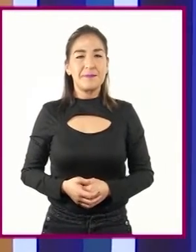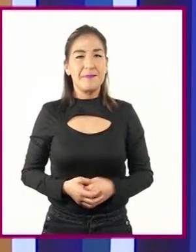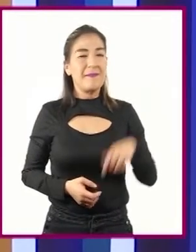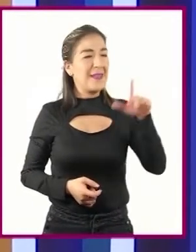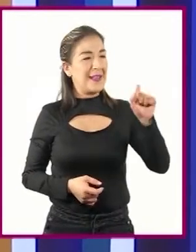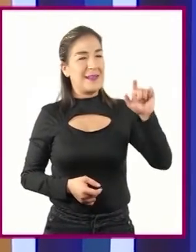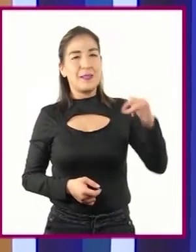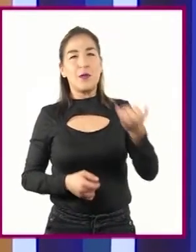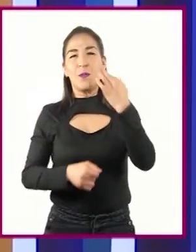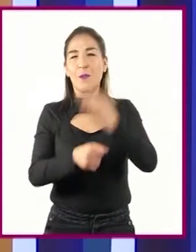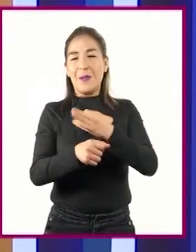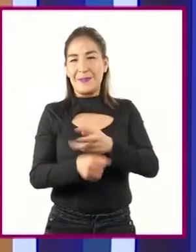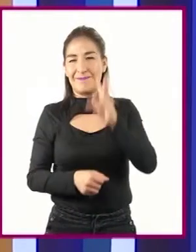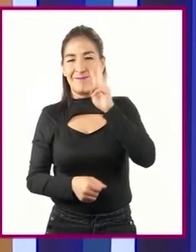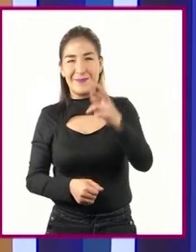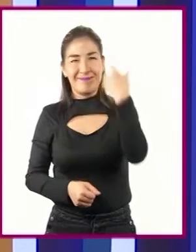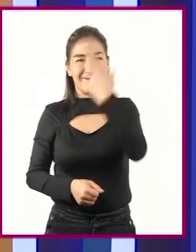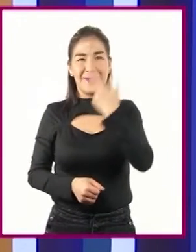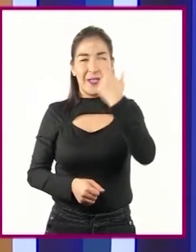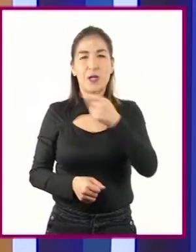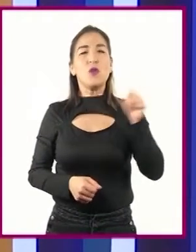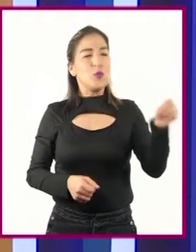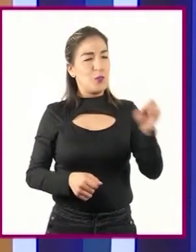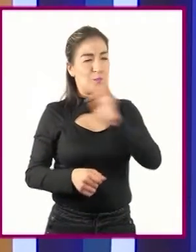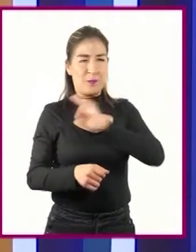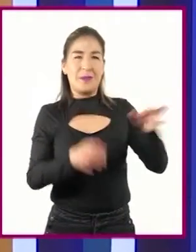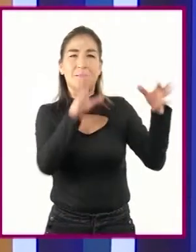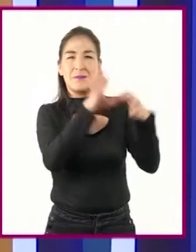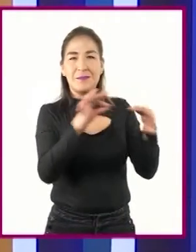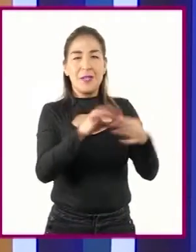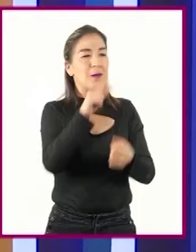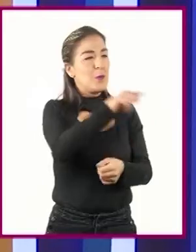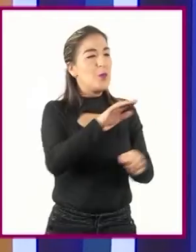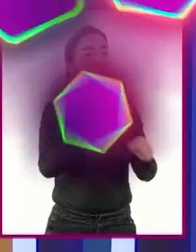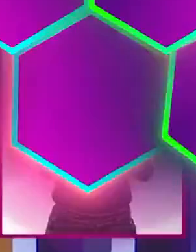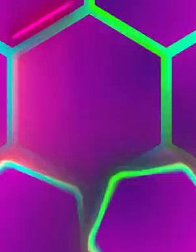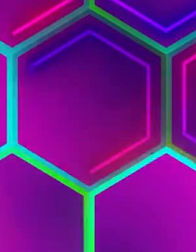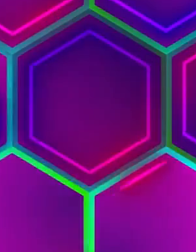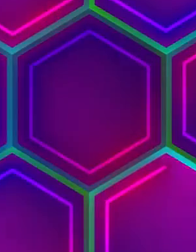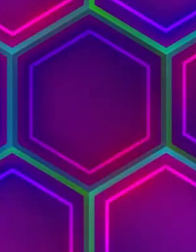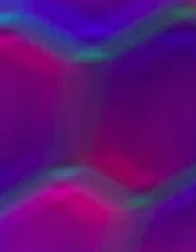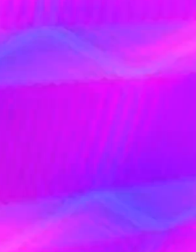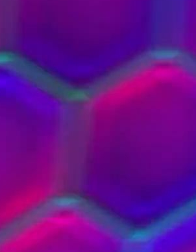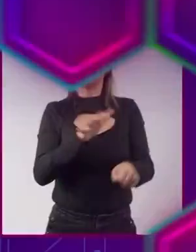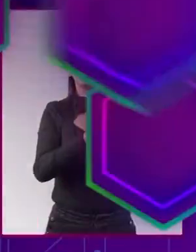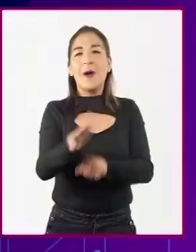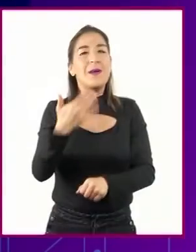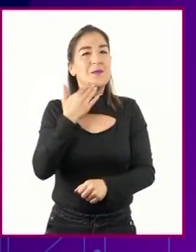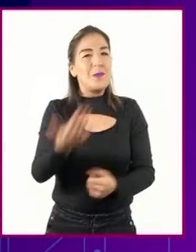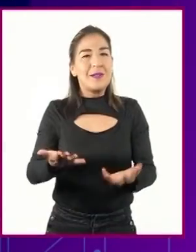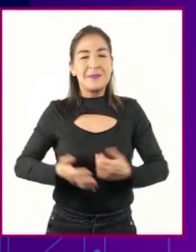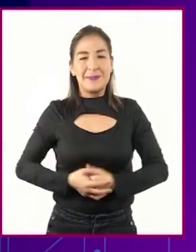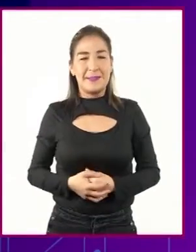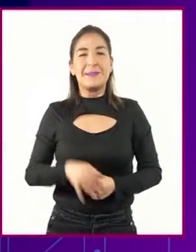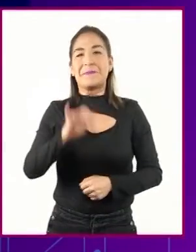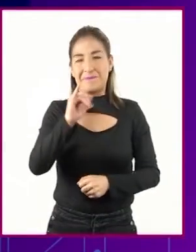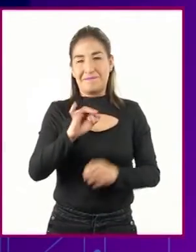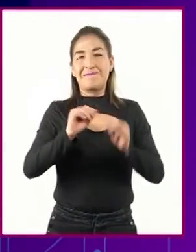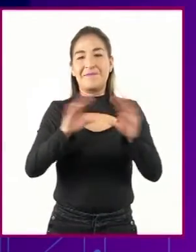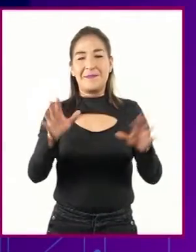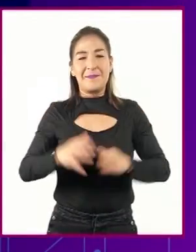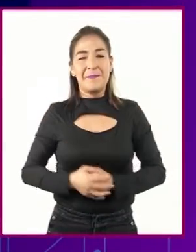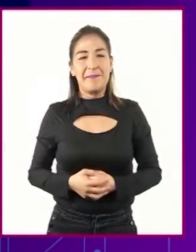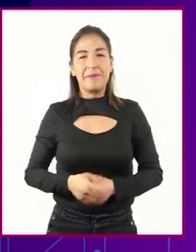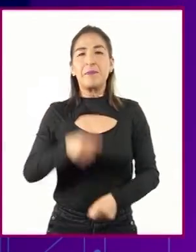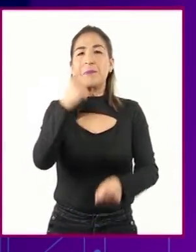como base el análisis anterior, compártenos por favor tu razonamiento y di cuál es la respuesta correcta. Por supuesto.